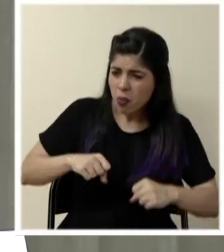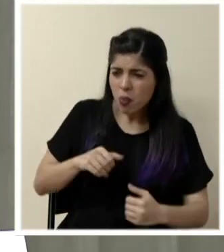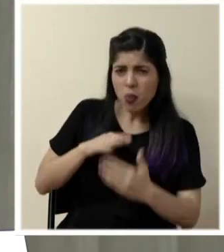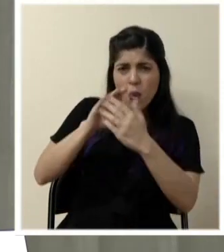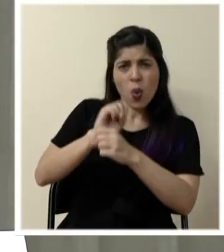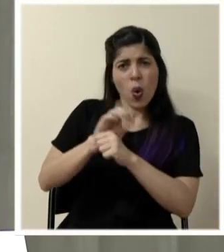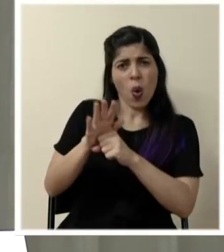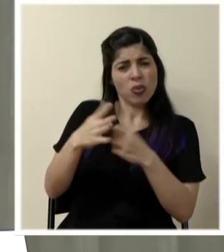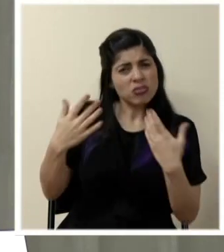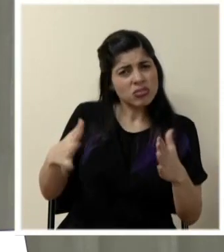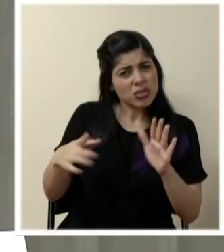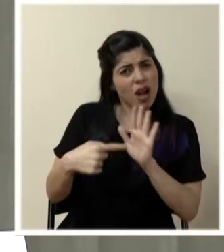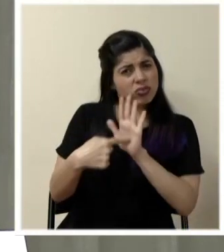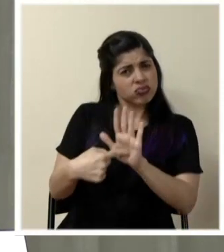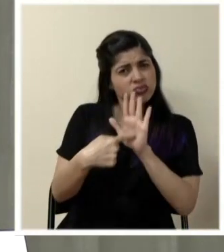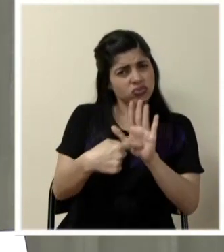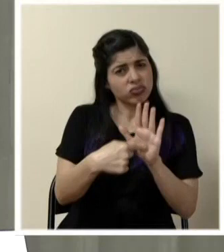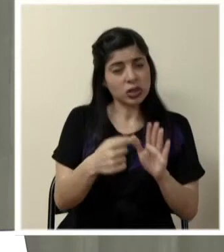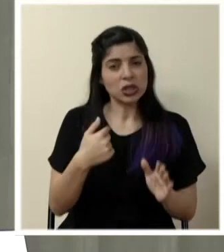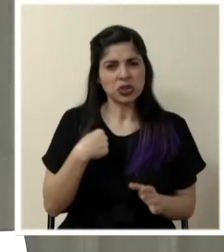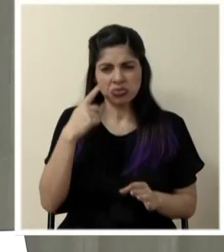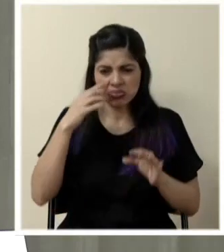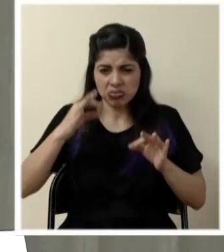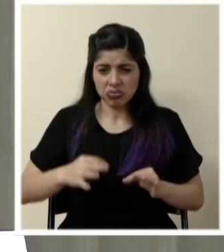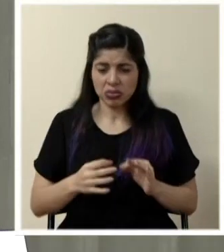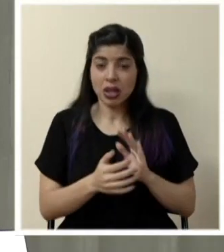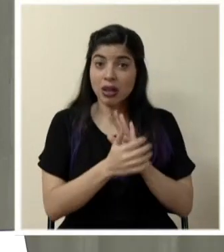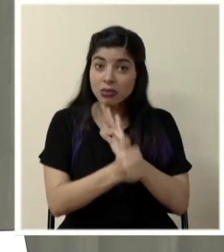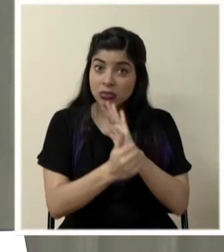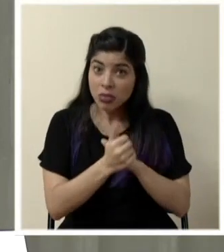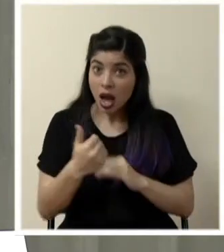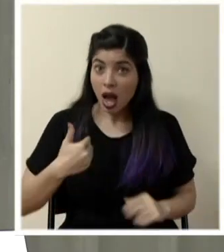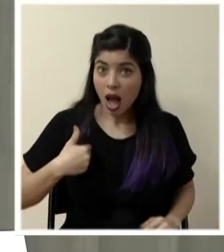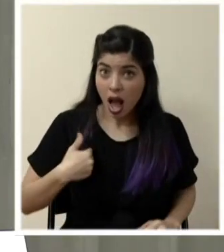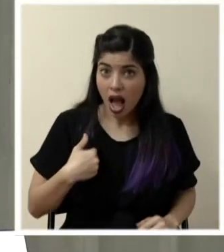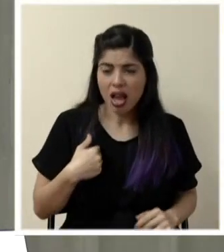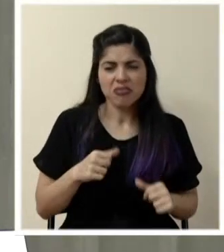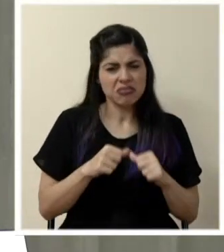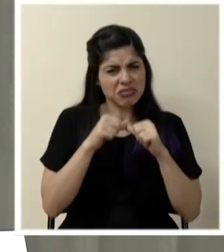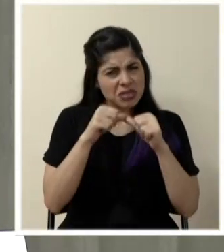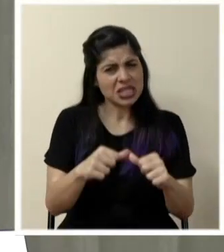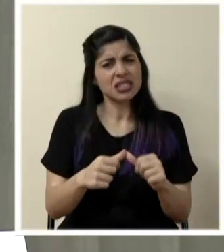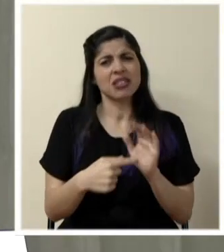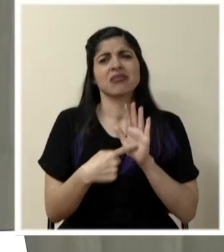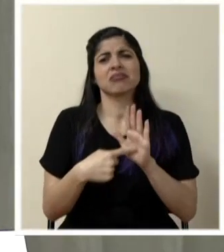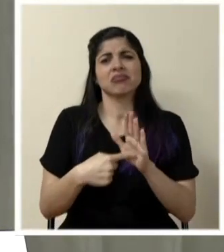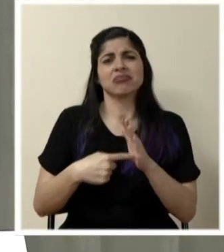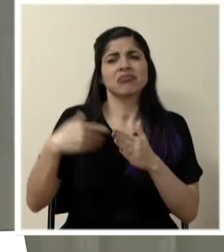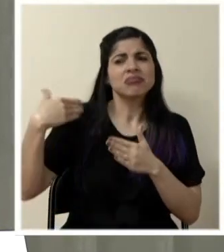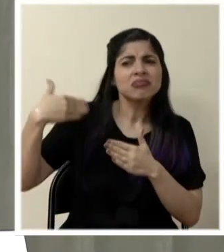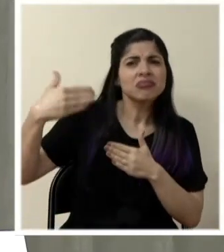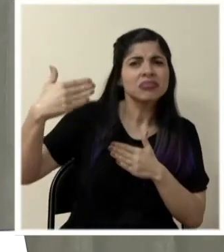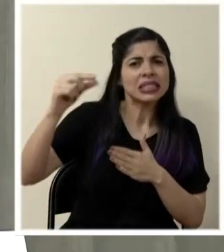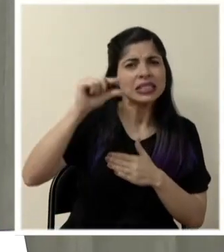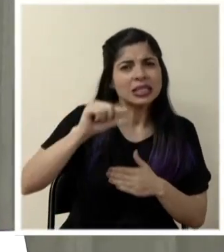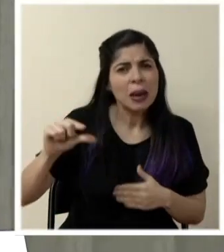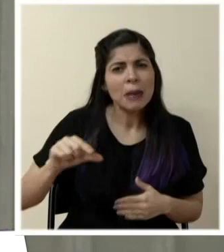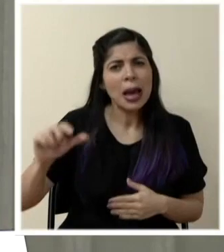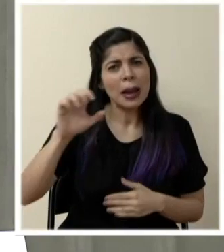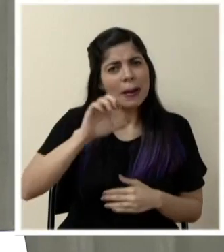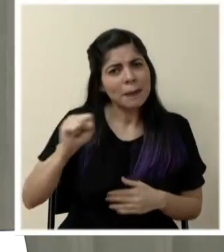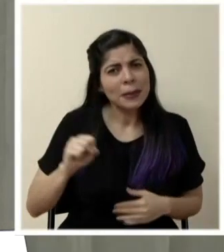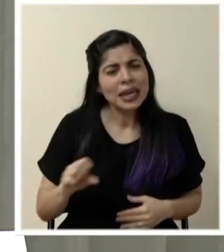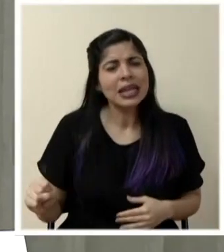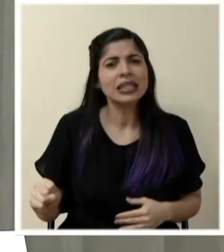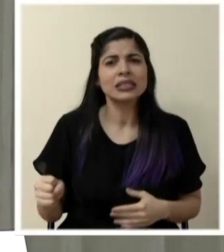venido demostrando y estoy seguro que esa capacidad que tenemos todos y todas va a seguir demostrándose en las siguientes semanas y meses que tengamos